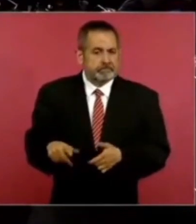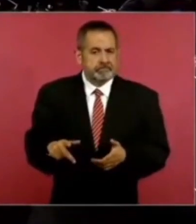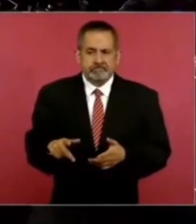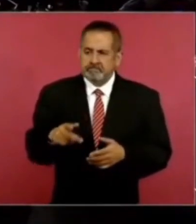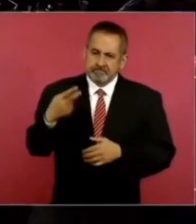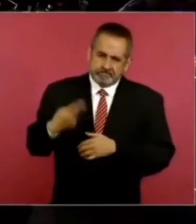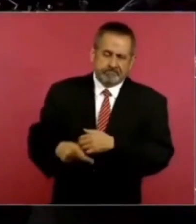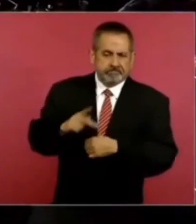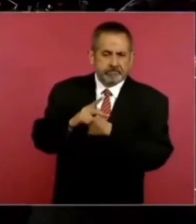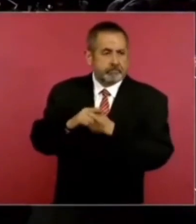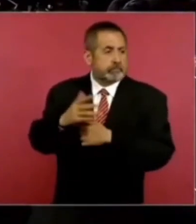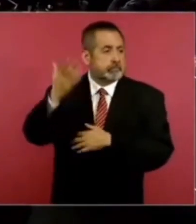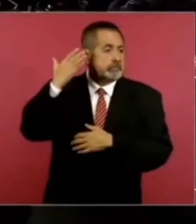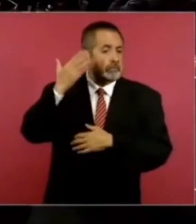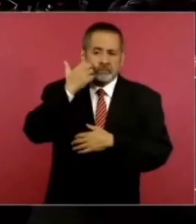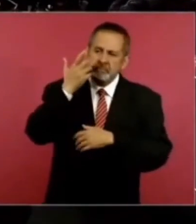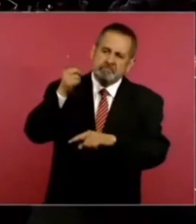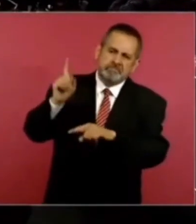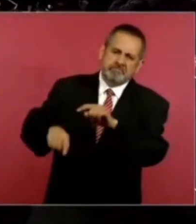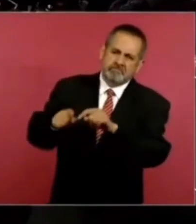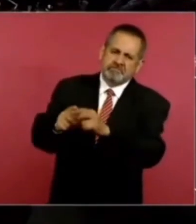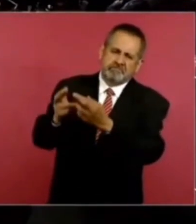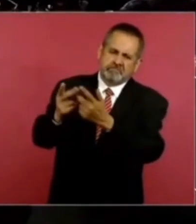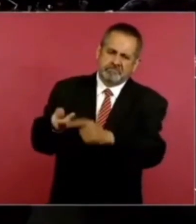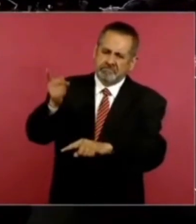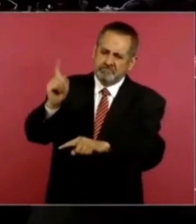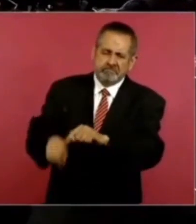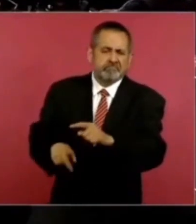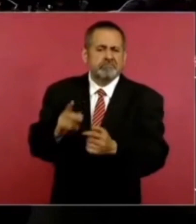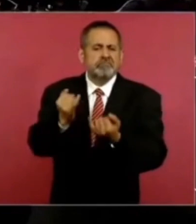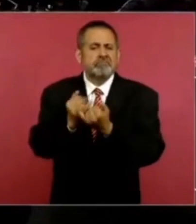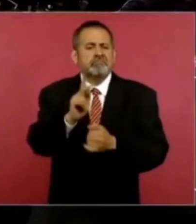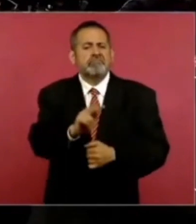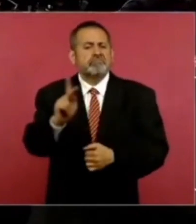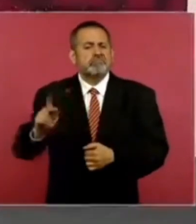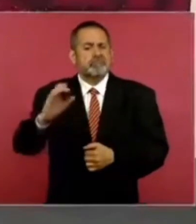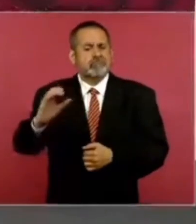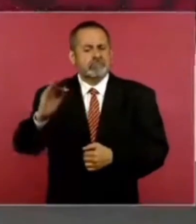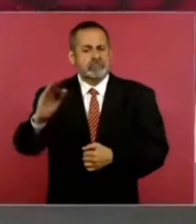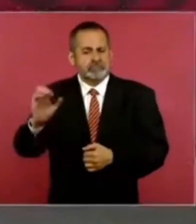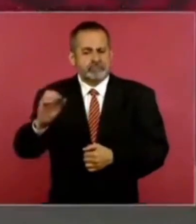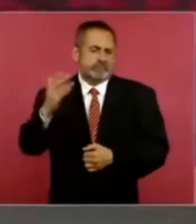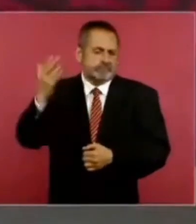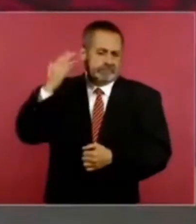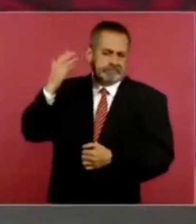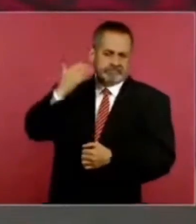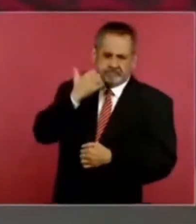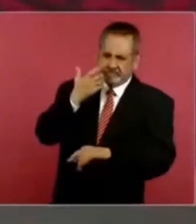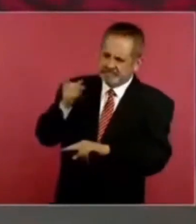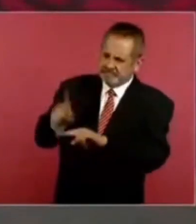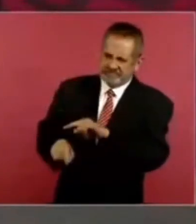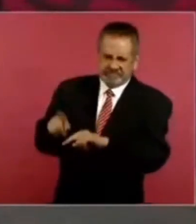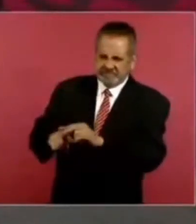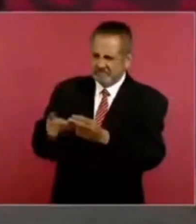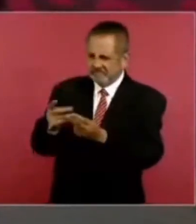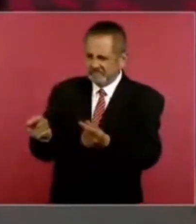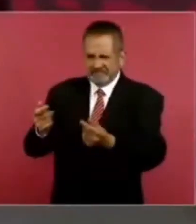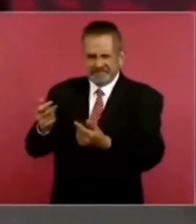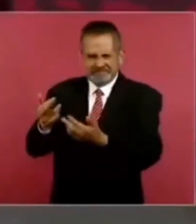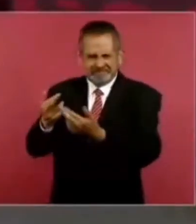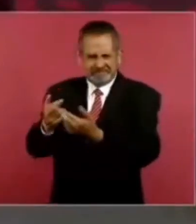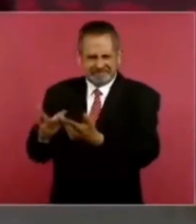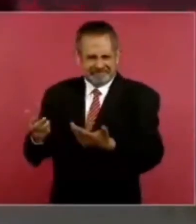que querían destruir, igual que la Comisión Federal de Electricidad, acabarlas. Y